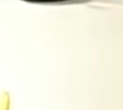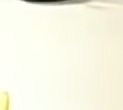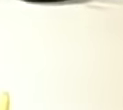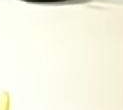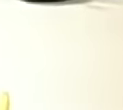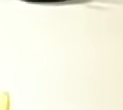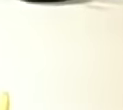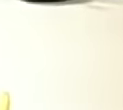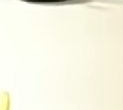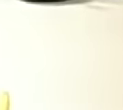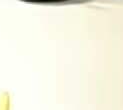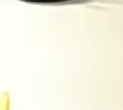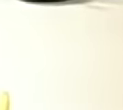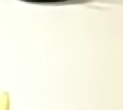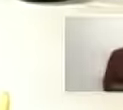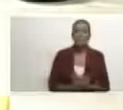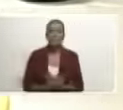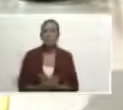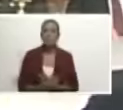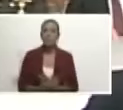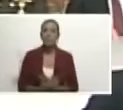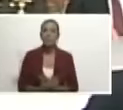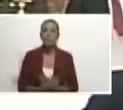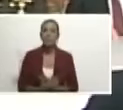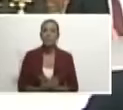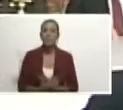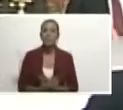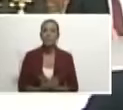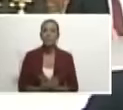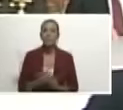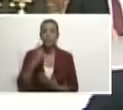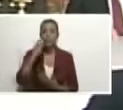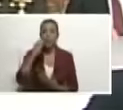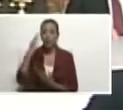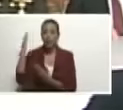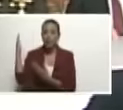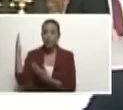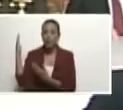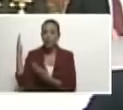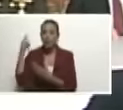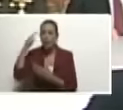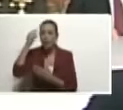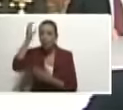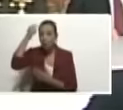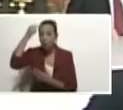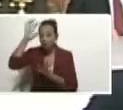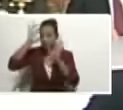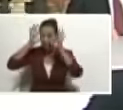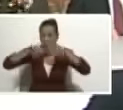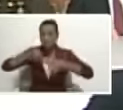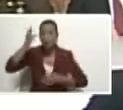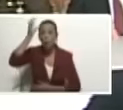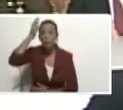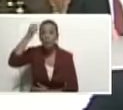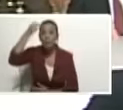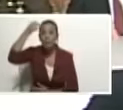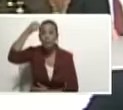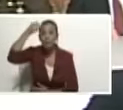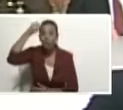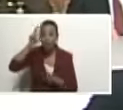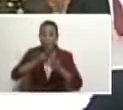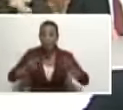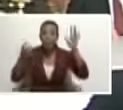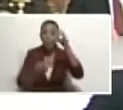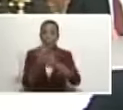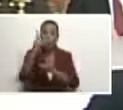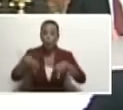del arraigo de nuestro pueblo a su historia, de la construcción de valores de